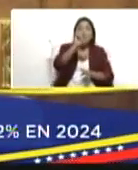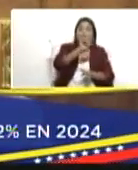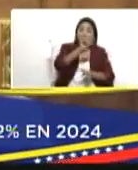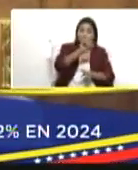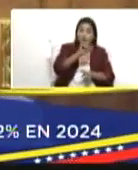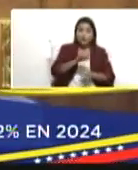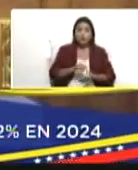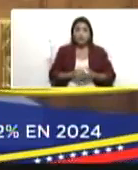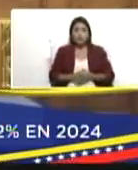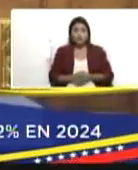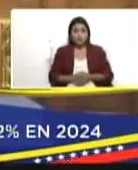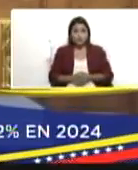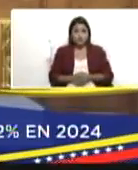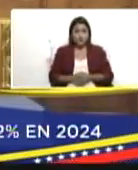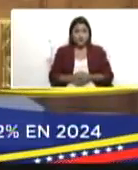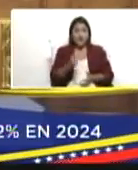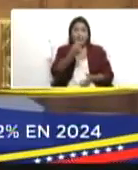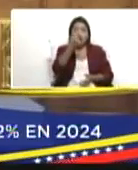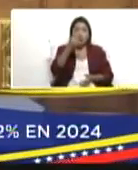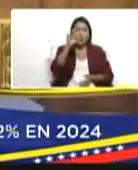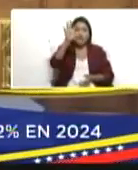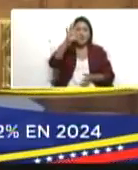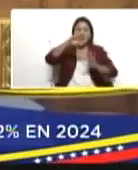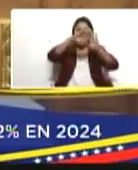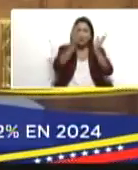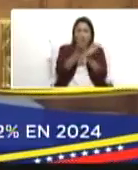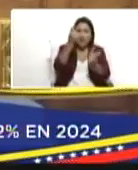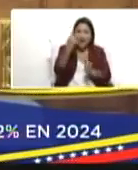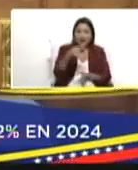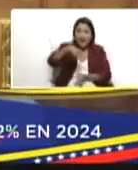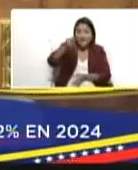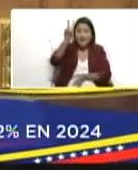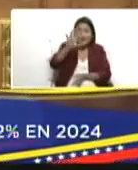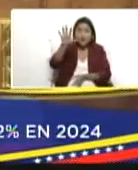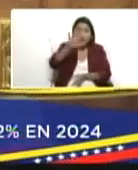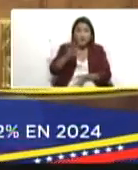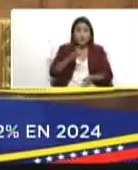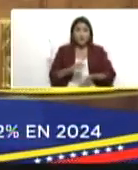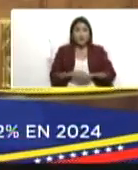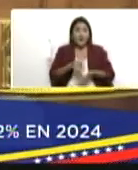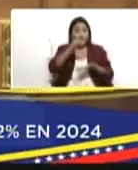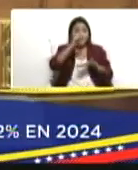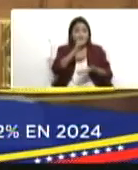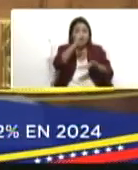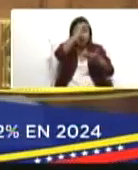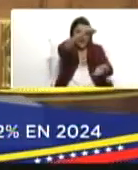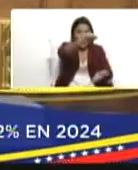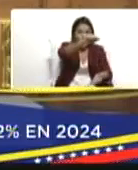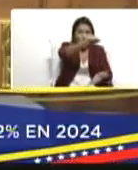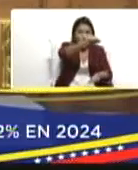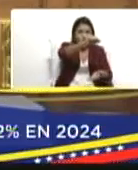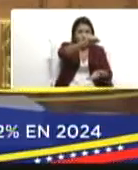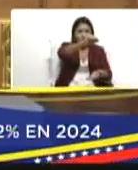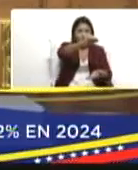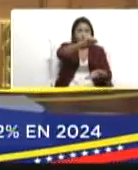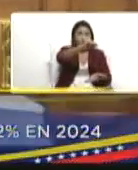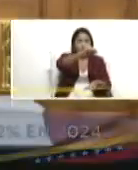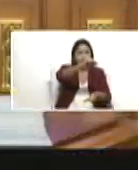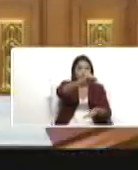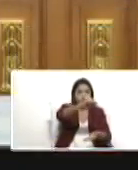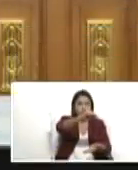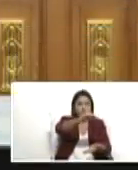subsidio único lugar del mundo que eso sucede que te llevan un mercado a tu casa Ah debemos